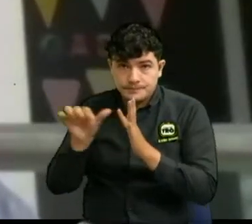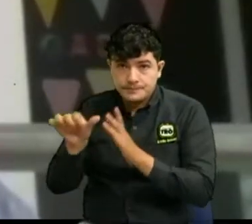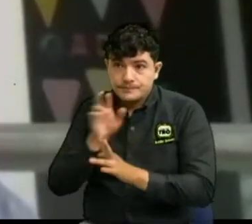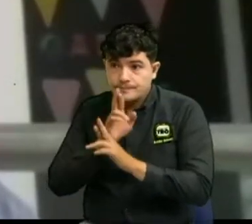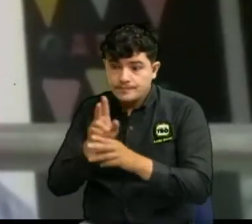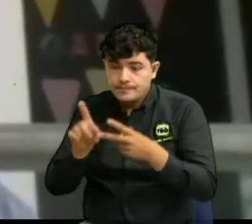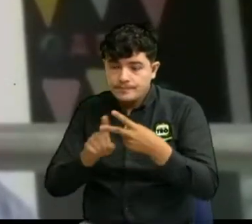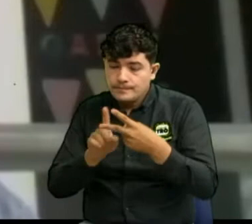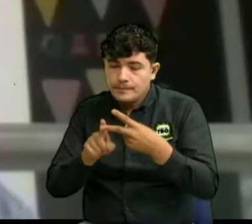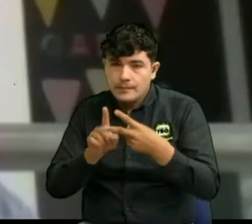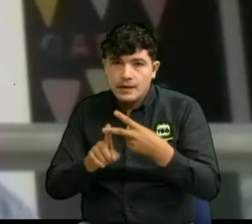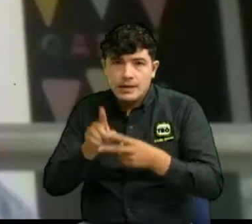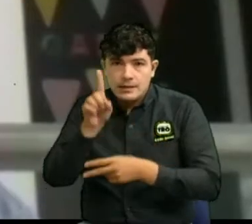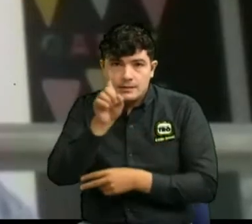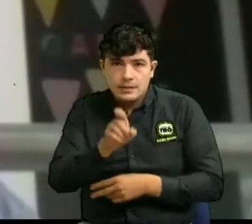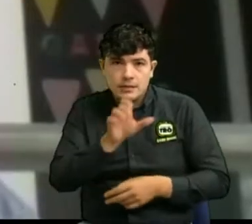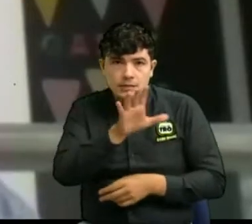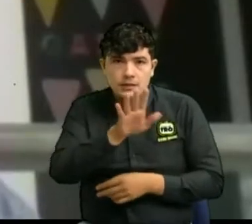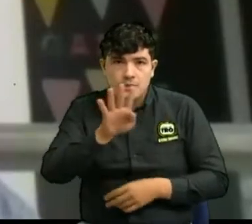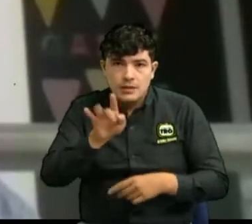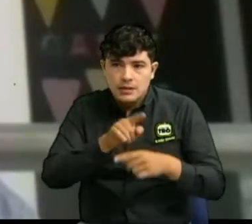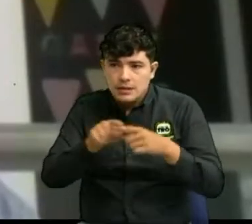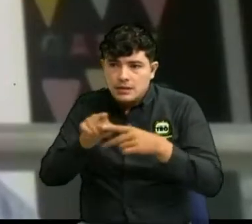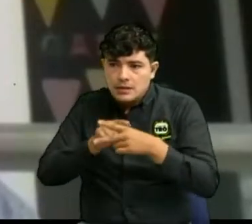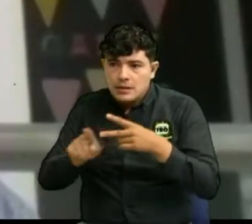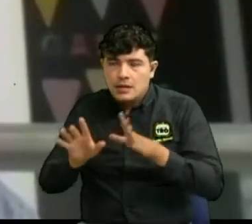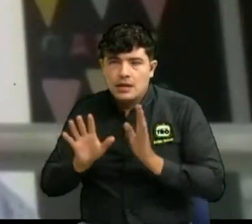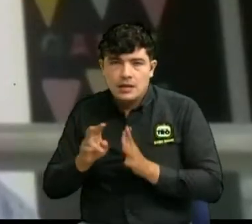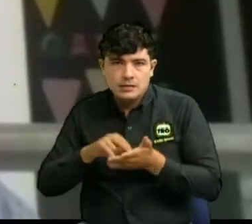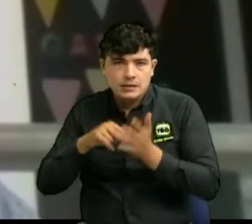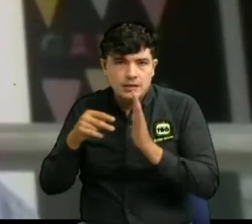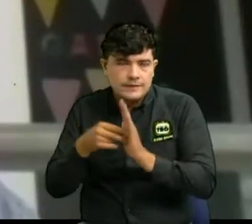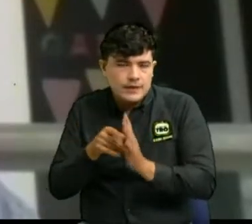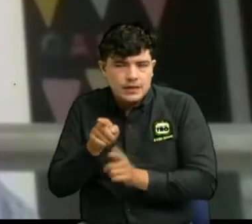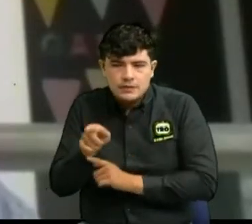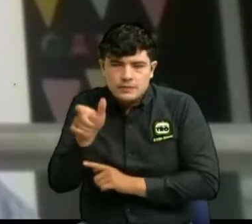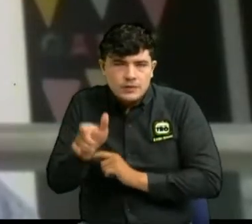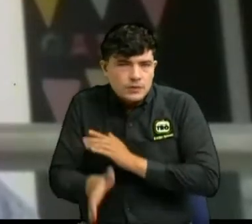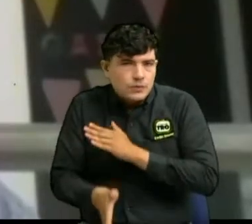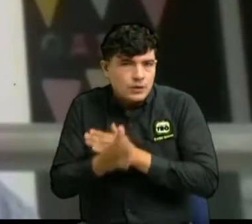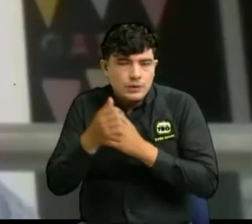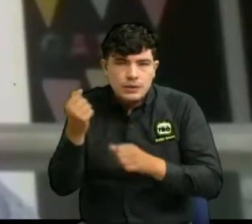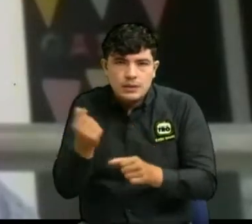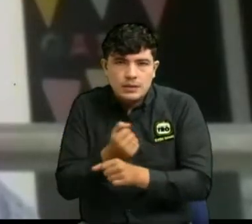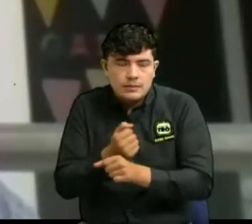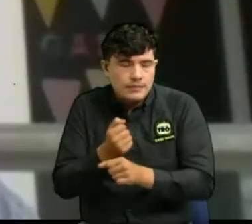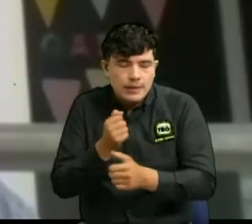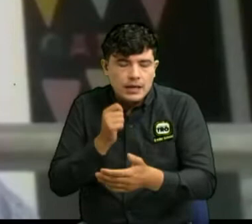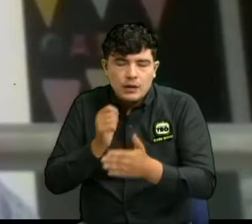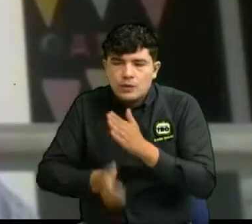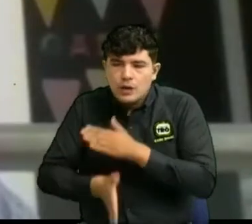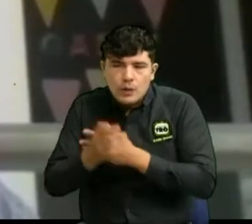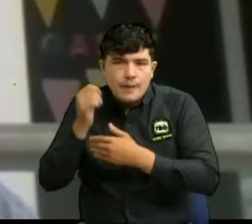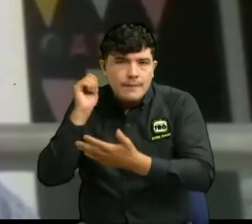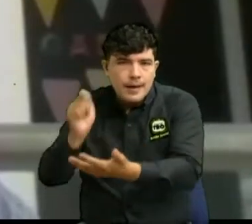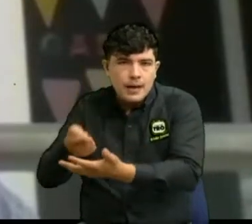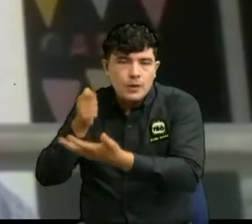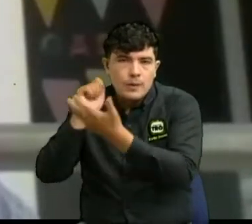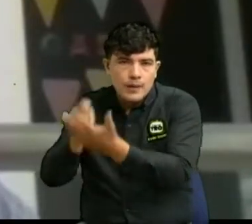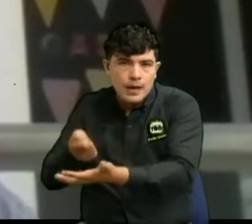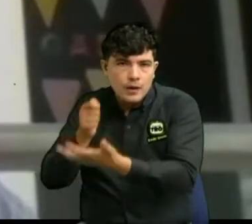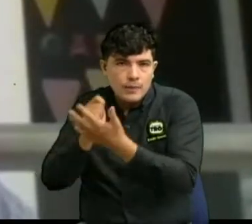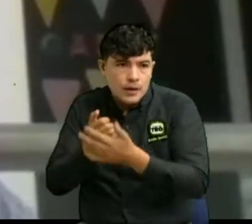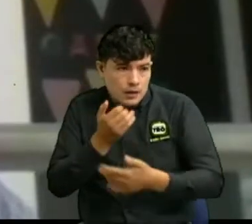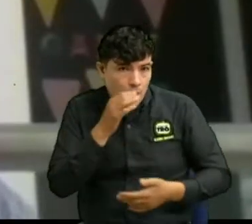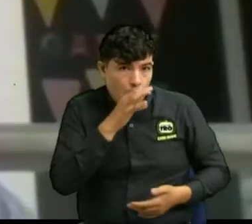tiene 654 semanas, le corresponde seguir cotizando, porque usted ya tiene consolidado en parte